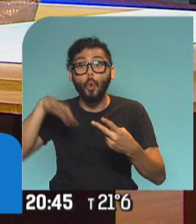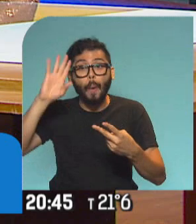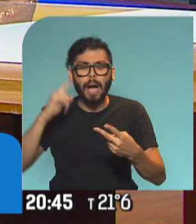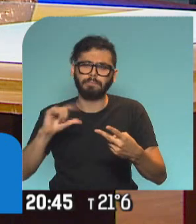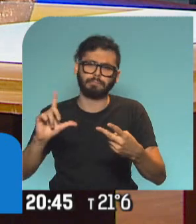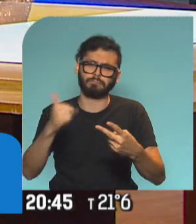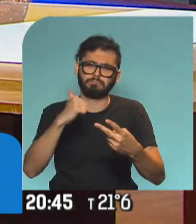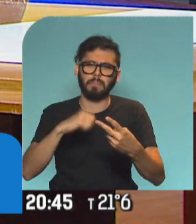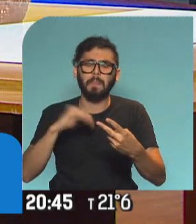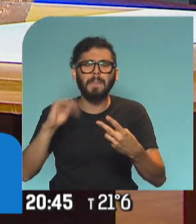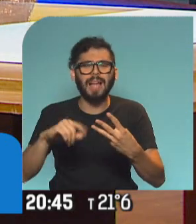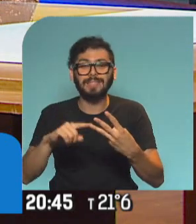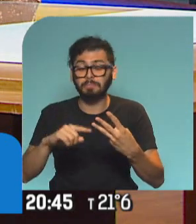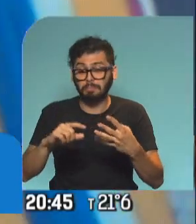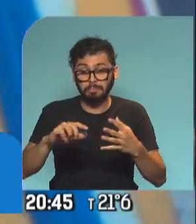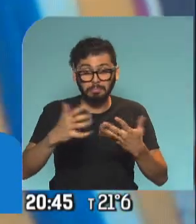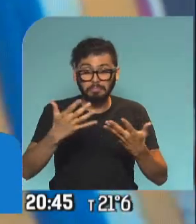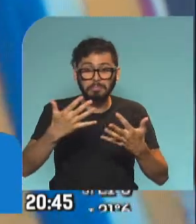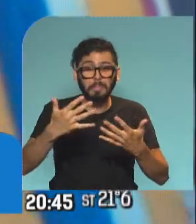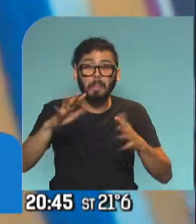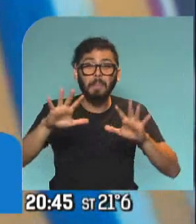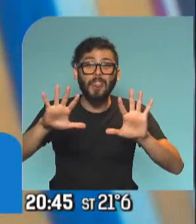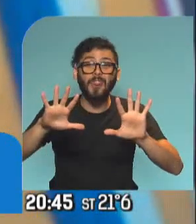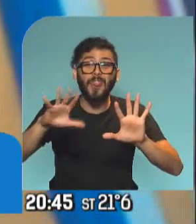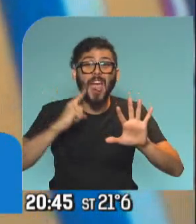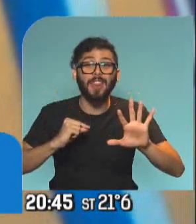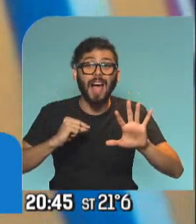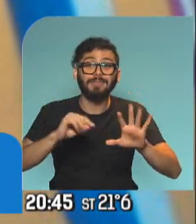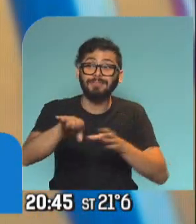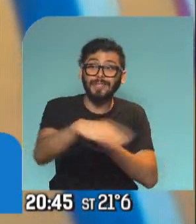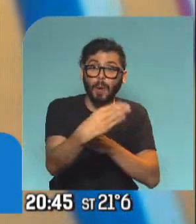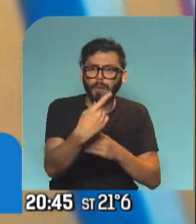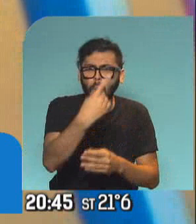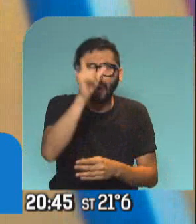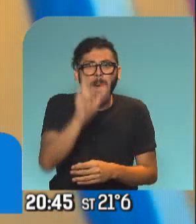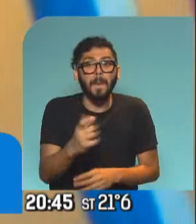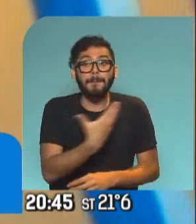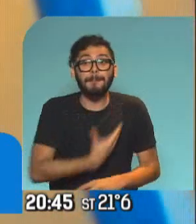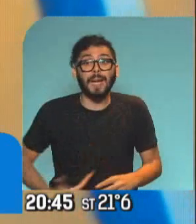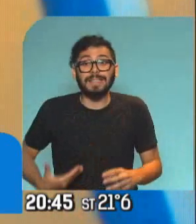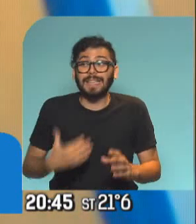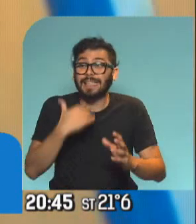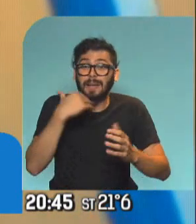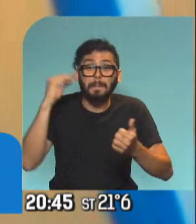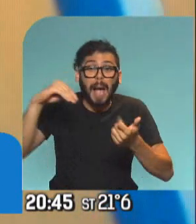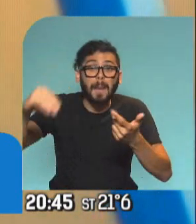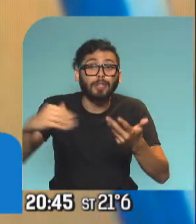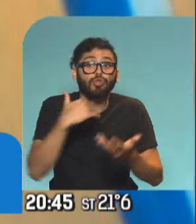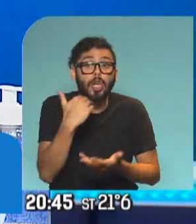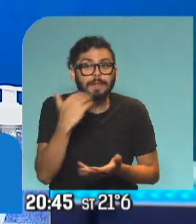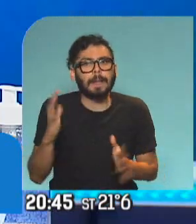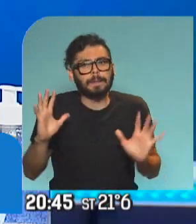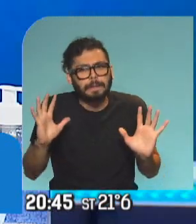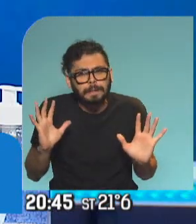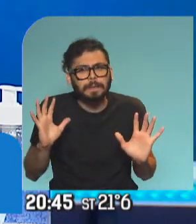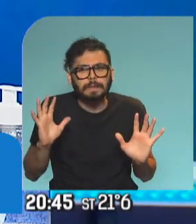que faltan menos de 10 días y que es un montón para un presidente que no sabes con qué puede llegar a prender fuego el resto del país. Todavía sigue activando